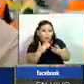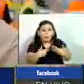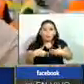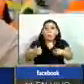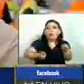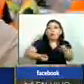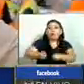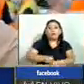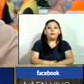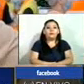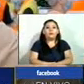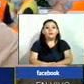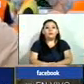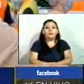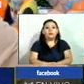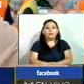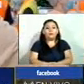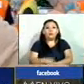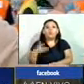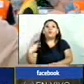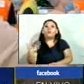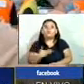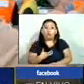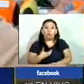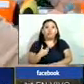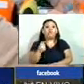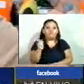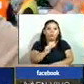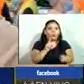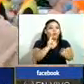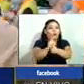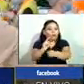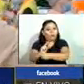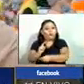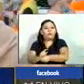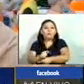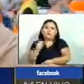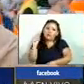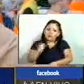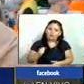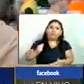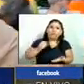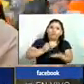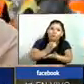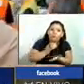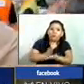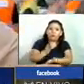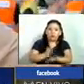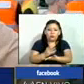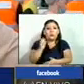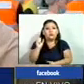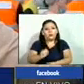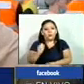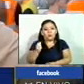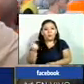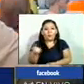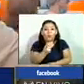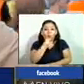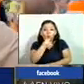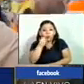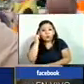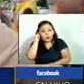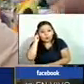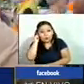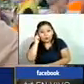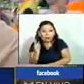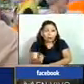transportistas estamos en contacto con otras comunidades sí que hemos tenido constancia de que ha habido gente mayor dentro de